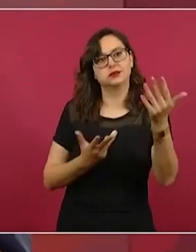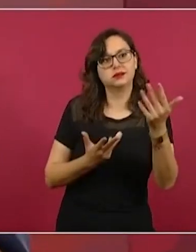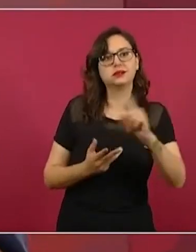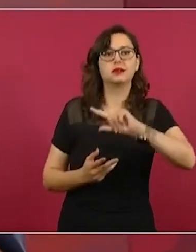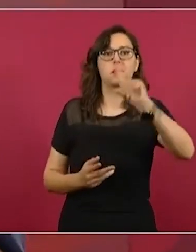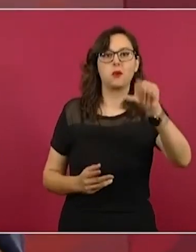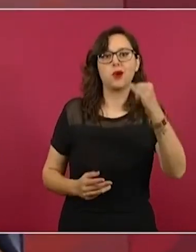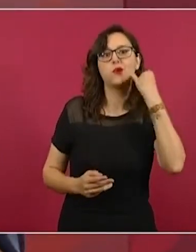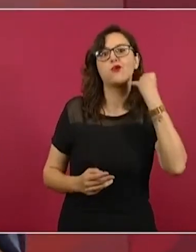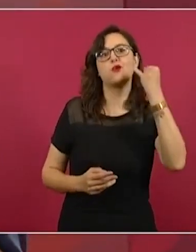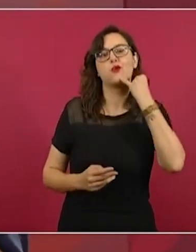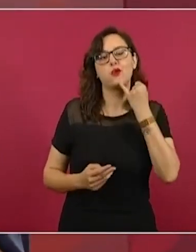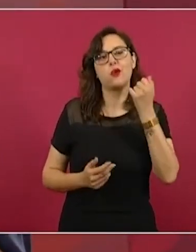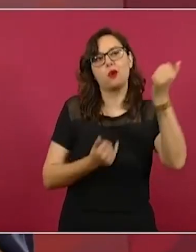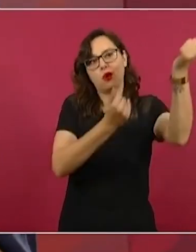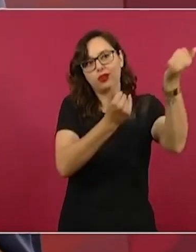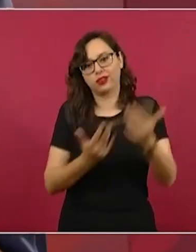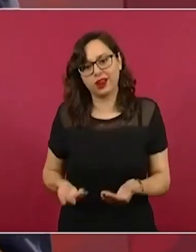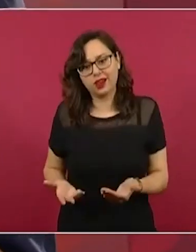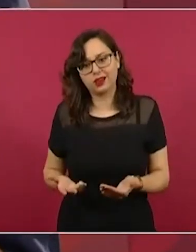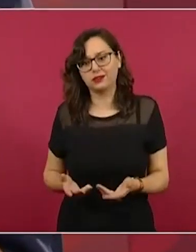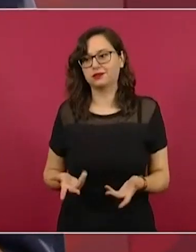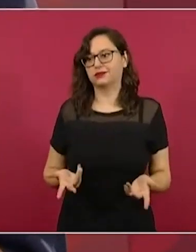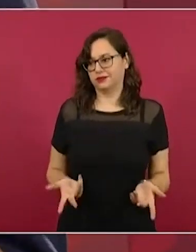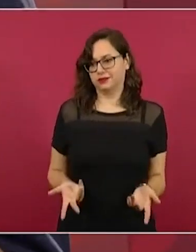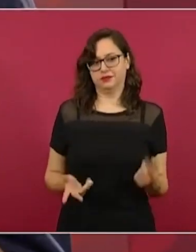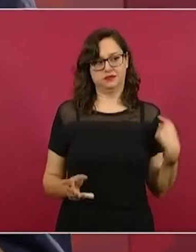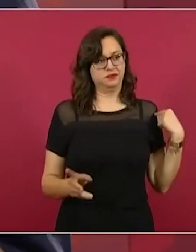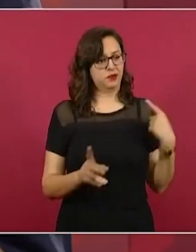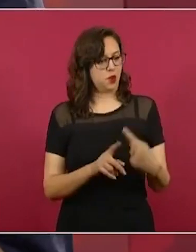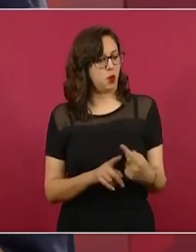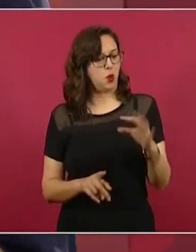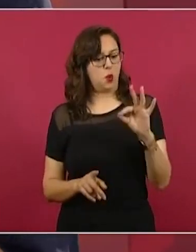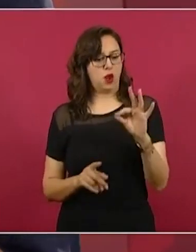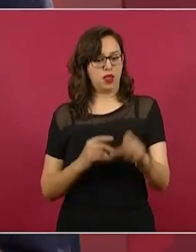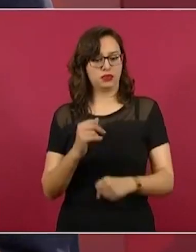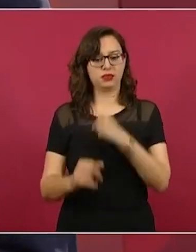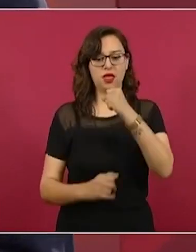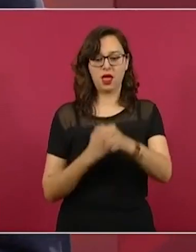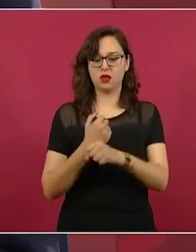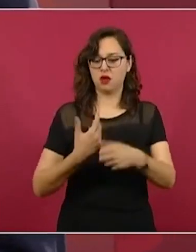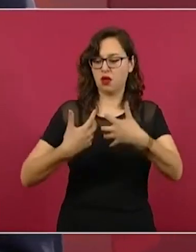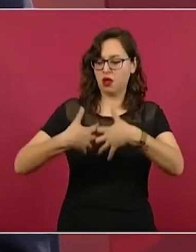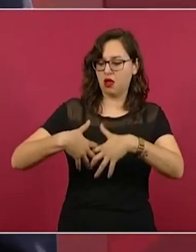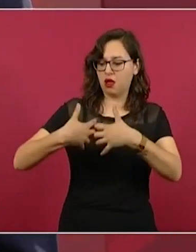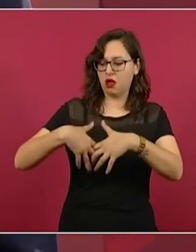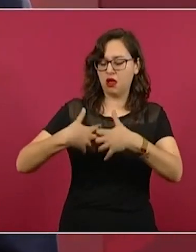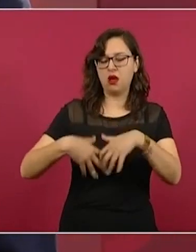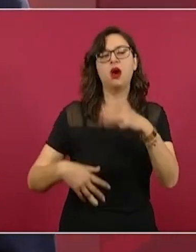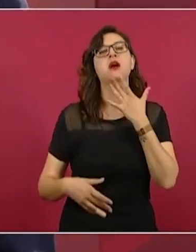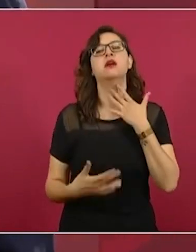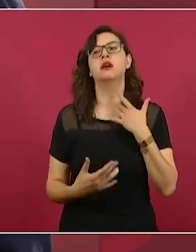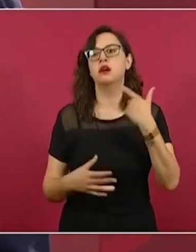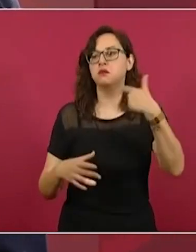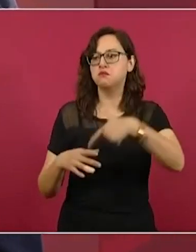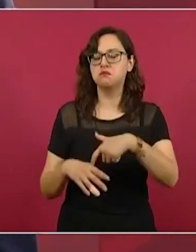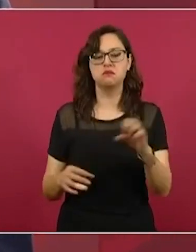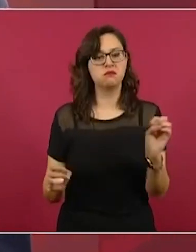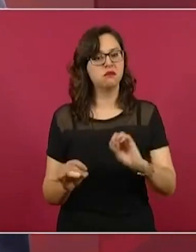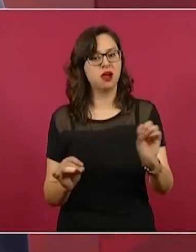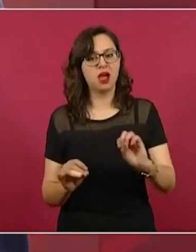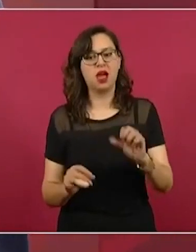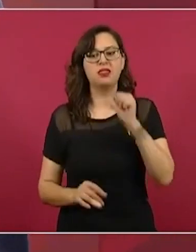Nosotros estamos cambiando eso, estamos rehabilitando las refinerías, estamos bajando